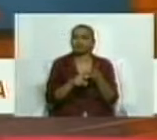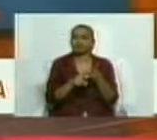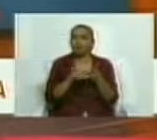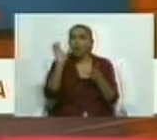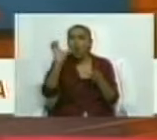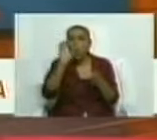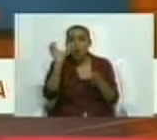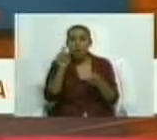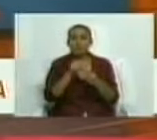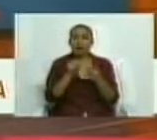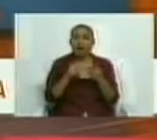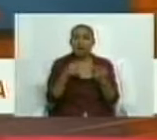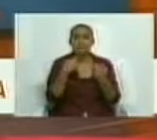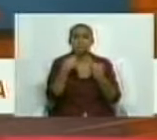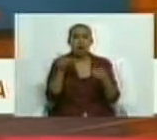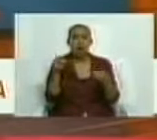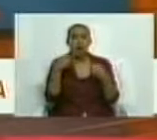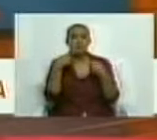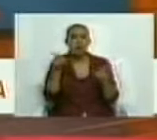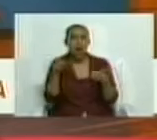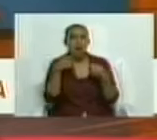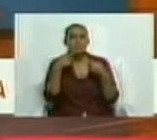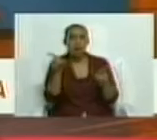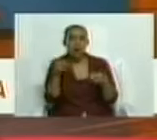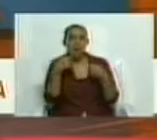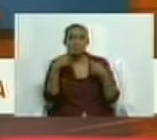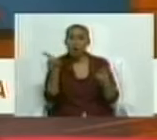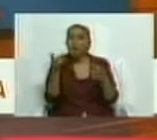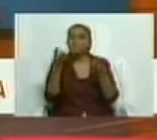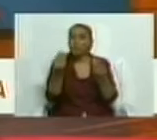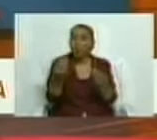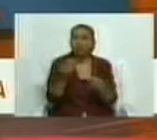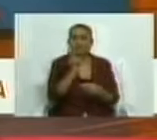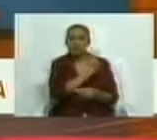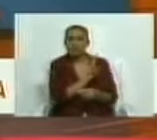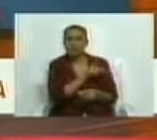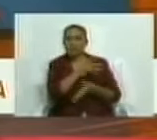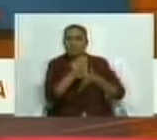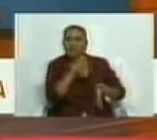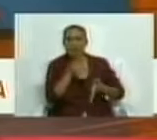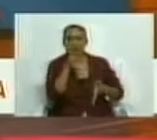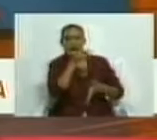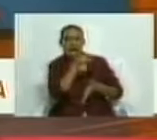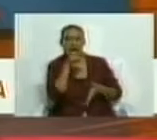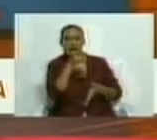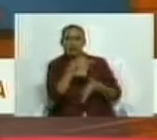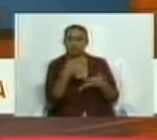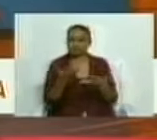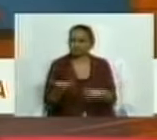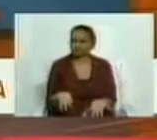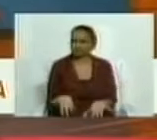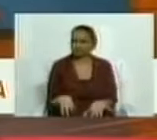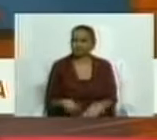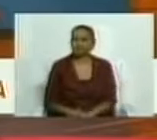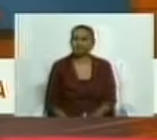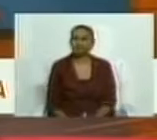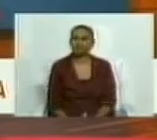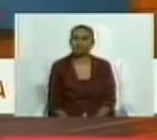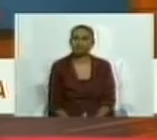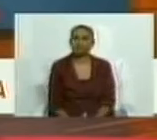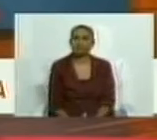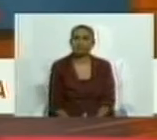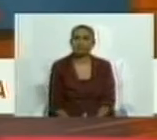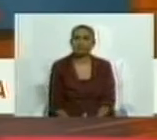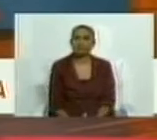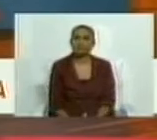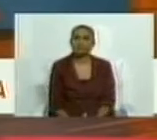mismo debo recordar que las organizaciones criminales más importantes del continente está así Cuáles son no las